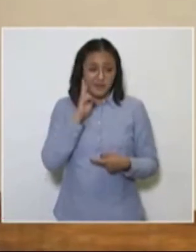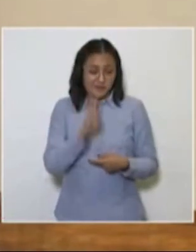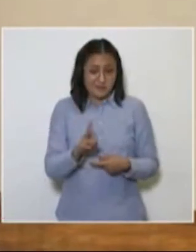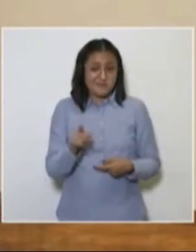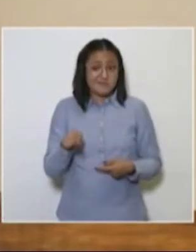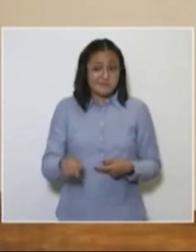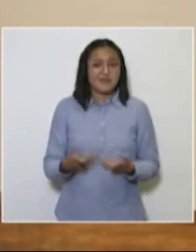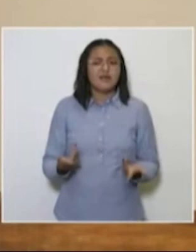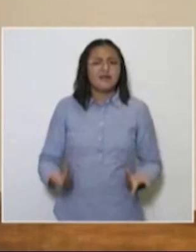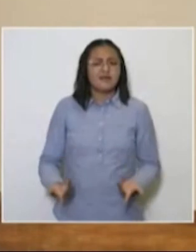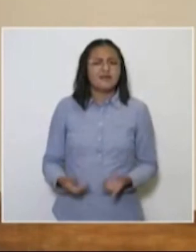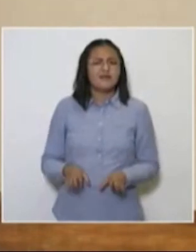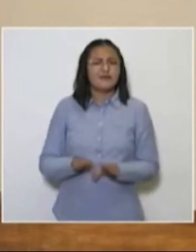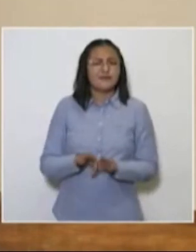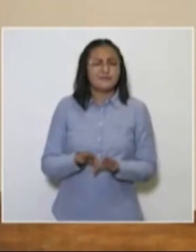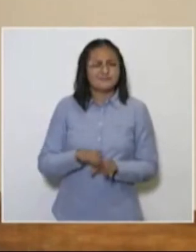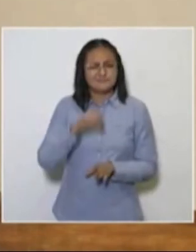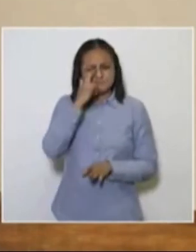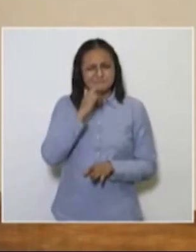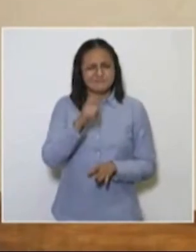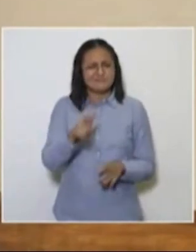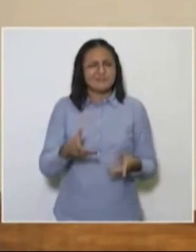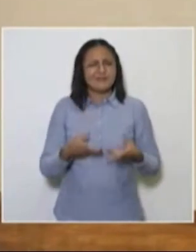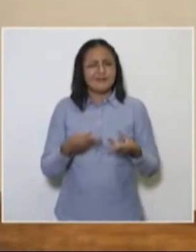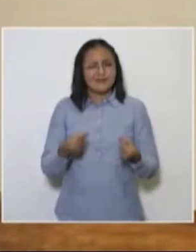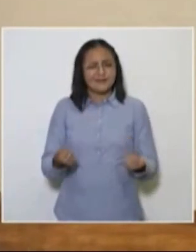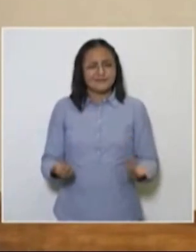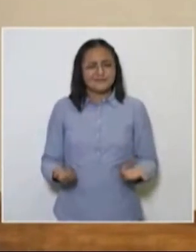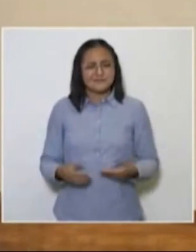sale. Van a ver lo que sale.